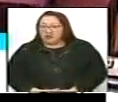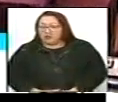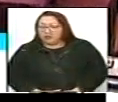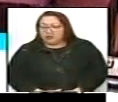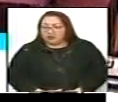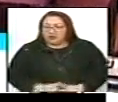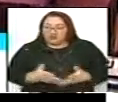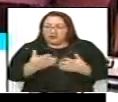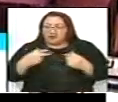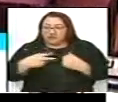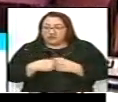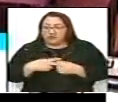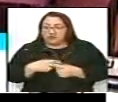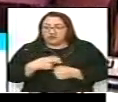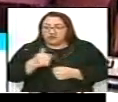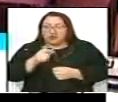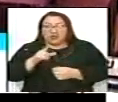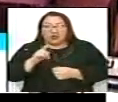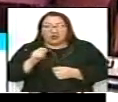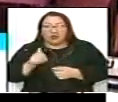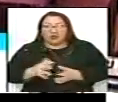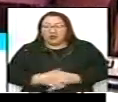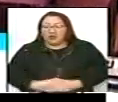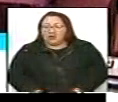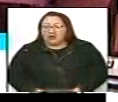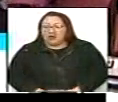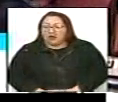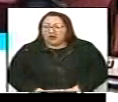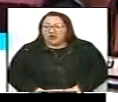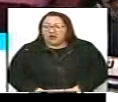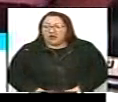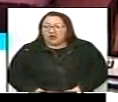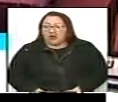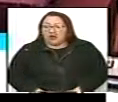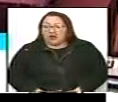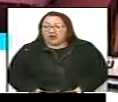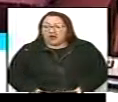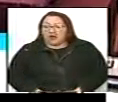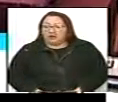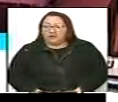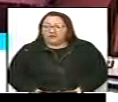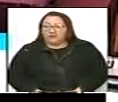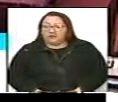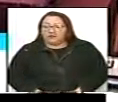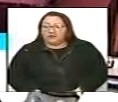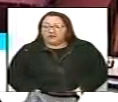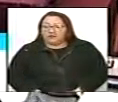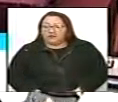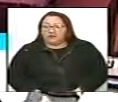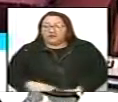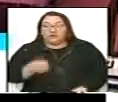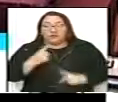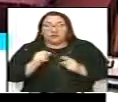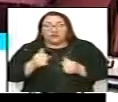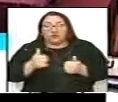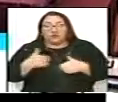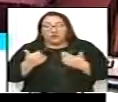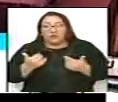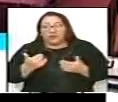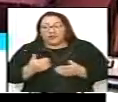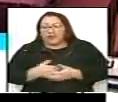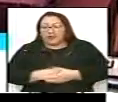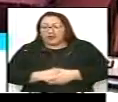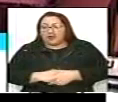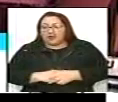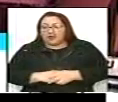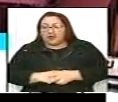Me pide una interrupción la congresista Alcorta. Congresista Alcorta, tiene la interrupción. Gracias, presidente. Para unos puede ser lo que mejor les